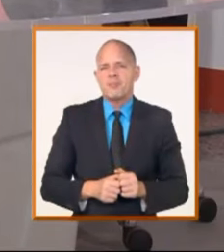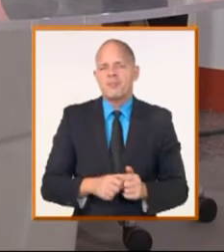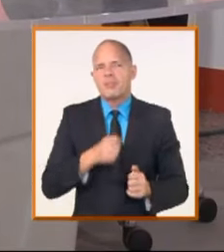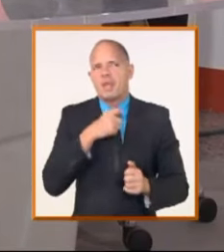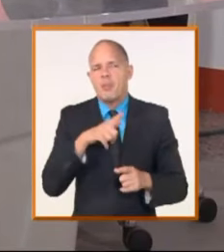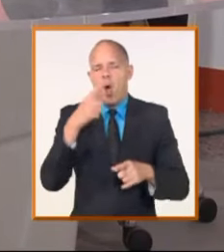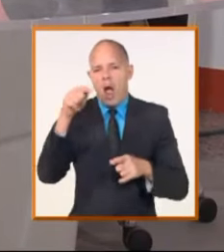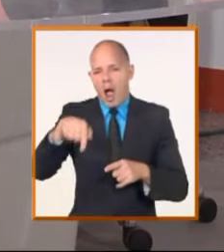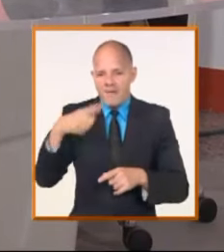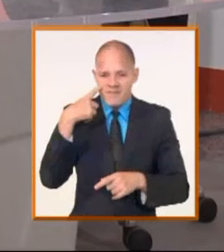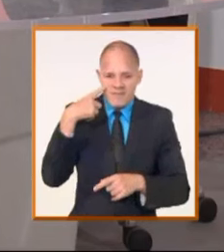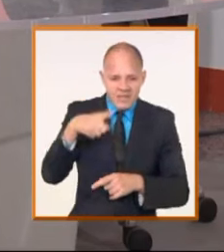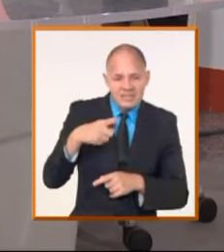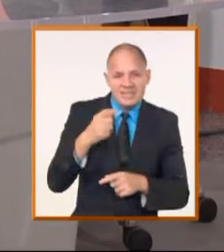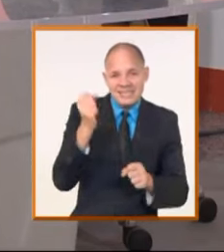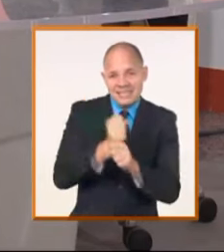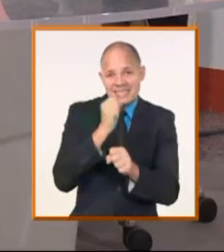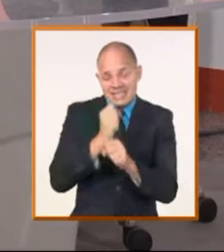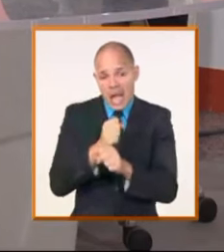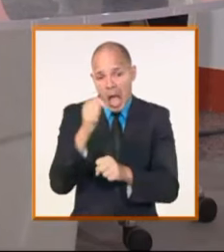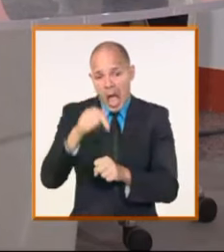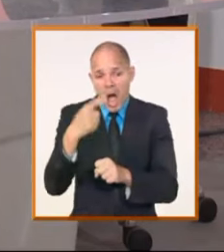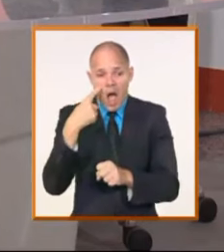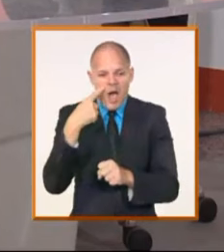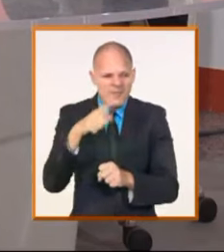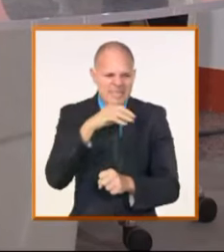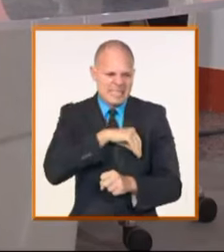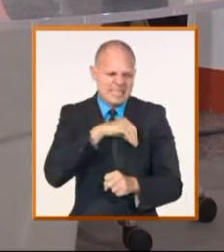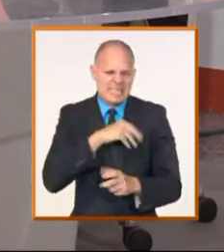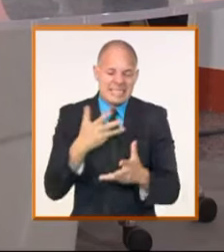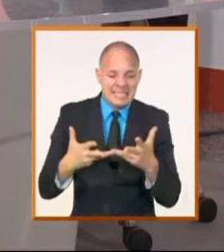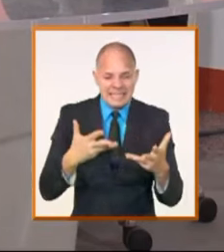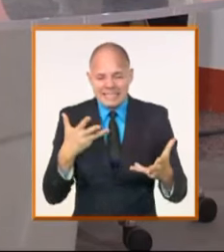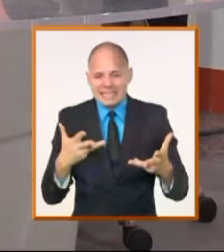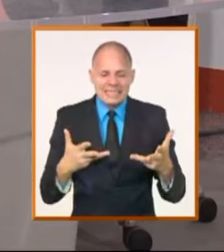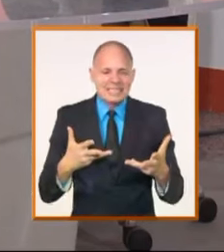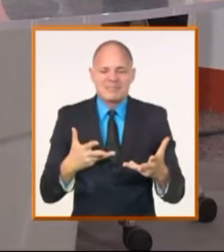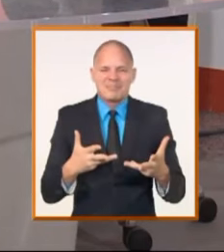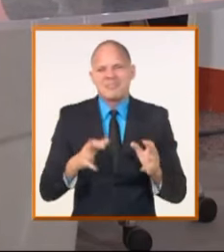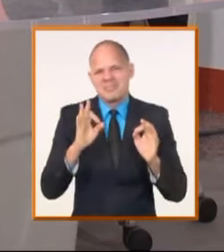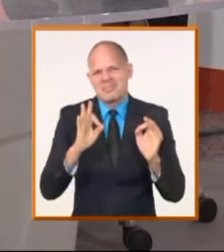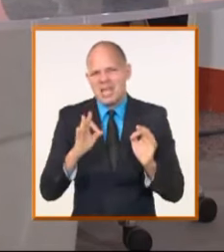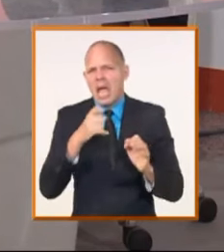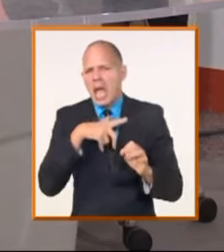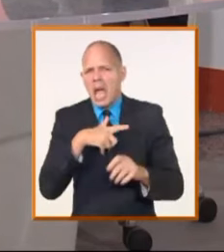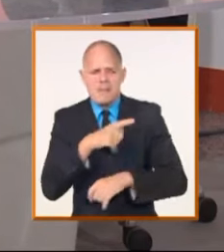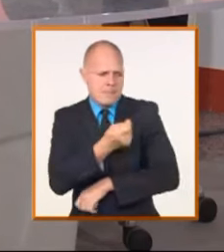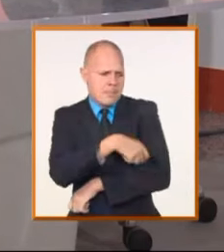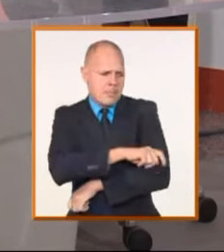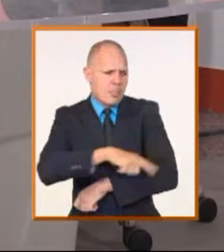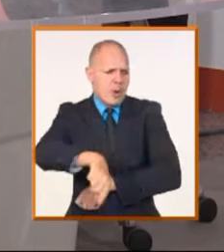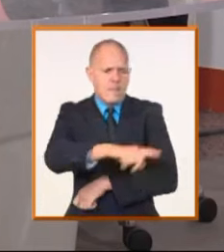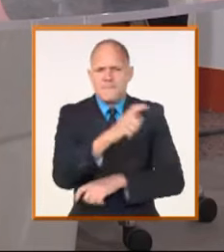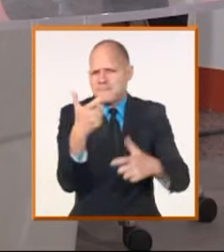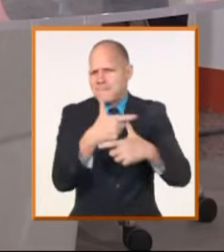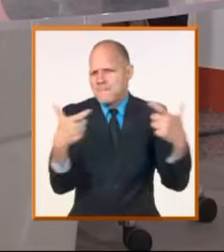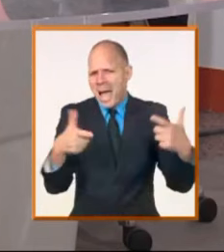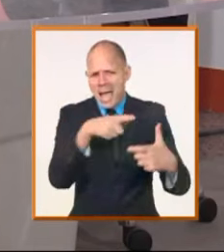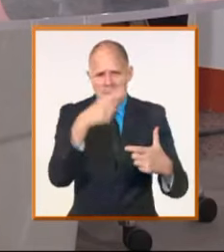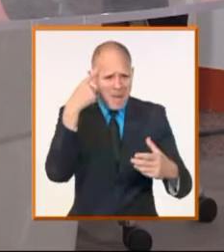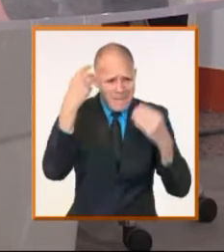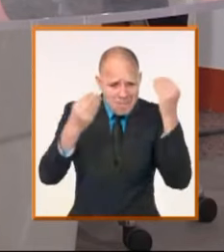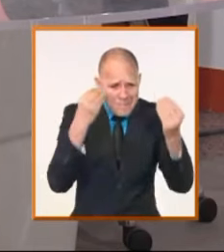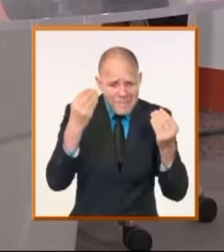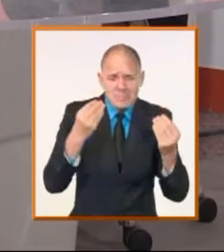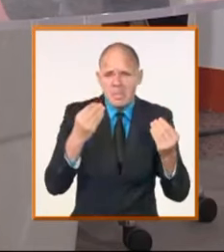deterioro de la calidad del empleo, que es extremadamente importante, porque al final de la jornada lo que afecta al ciudadano común no es el macroindicador del tipo la economía está